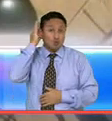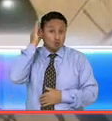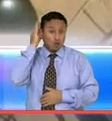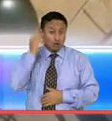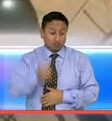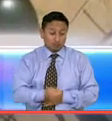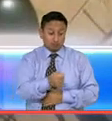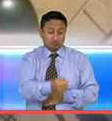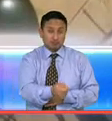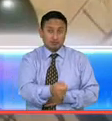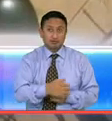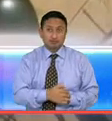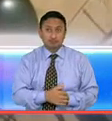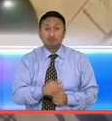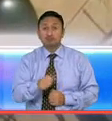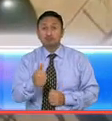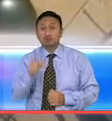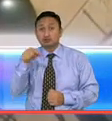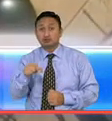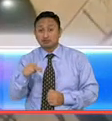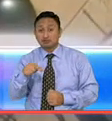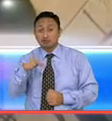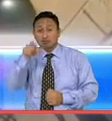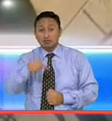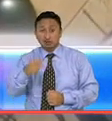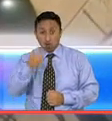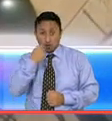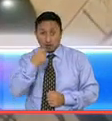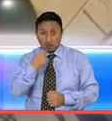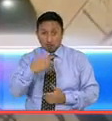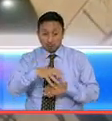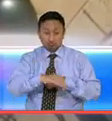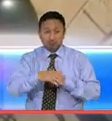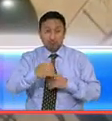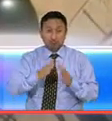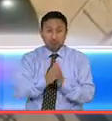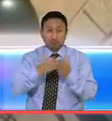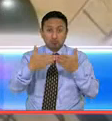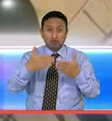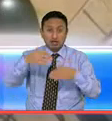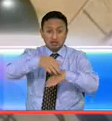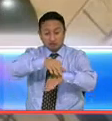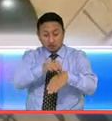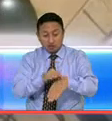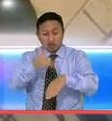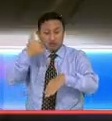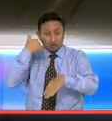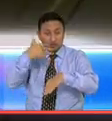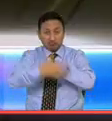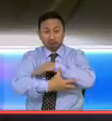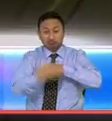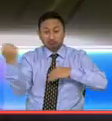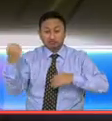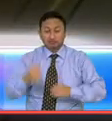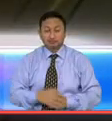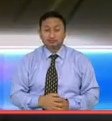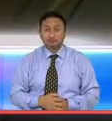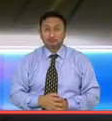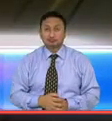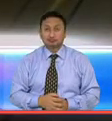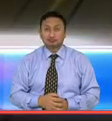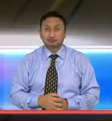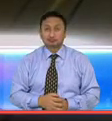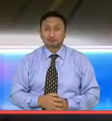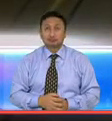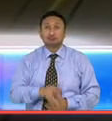dinero, mientras los otros desvalijaban a los clientes. Billeteras, carteras, relojes y celulares fueron parte del botín que se llevaron